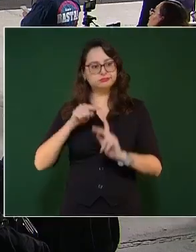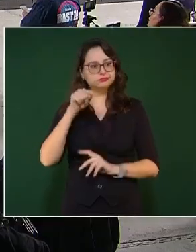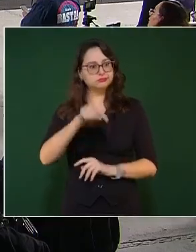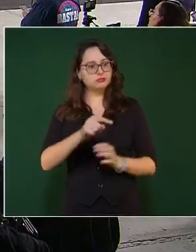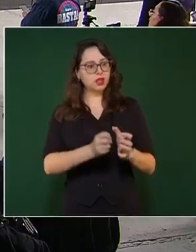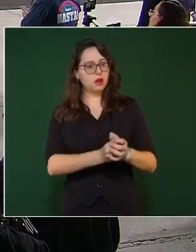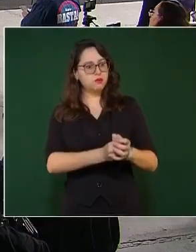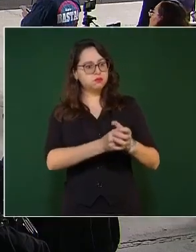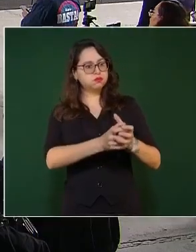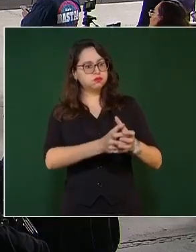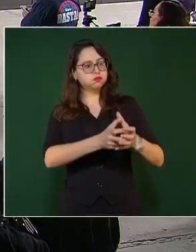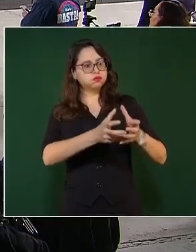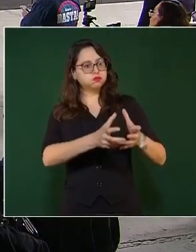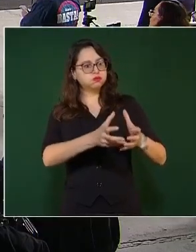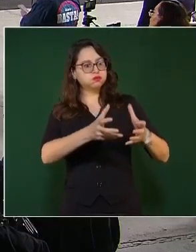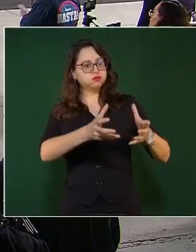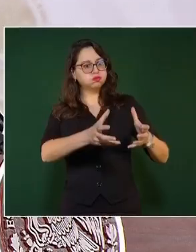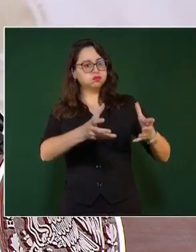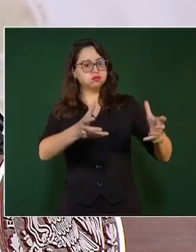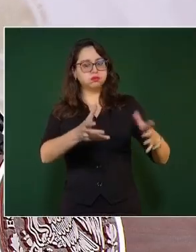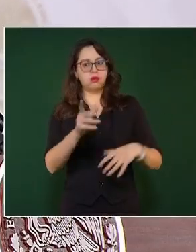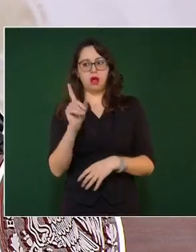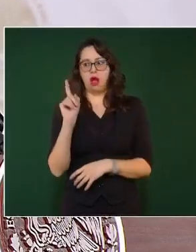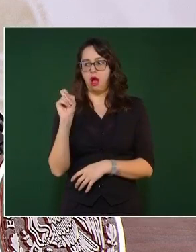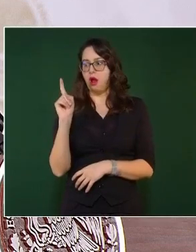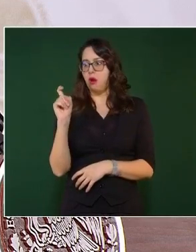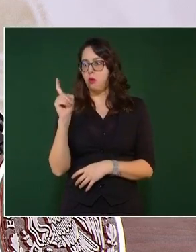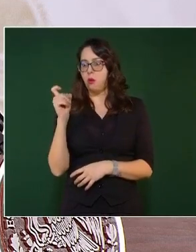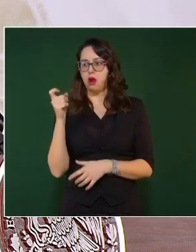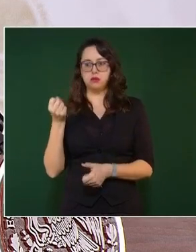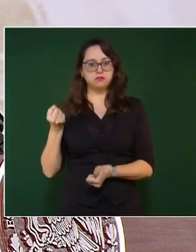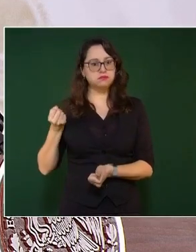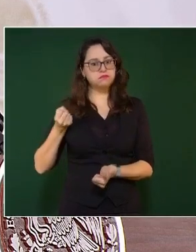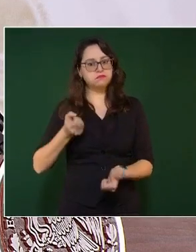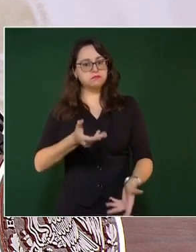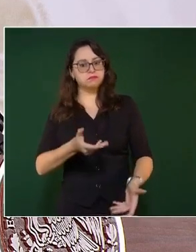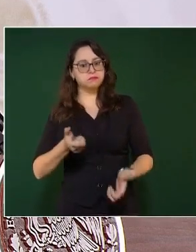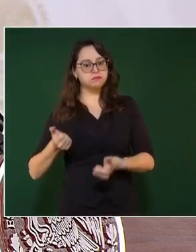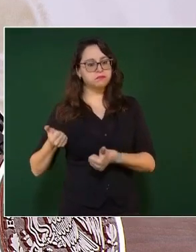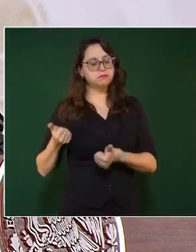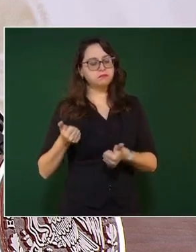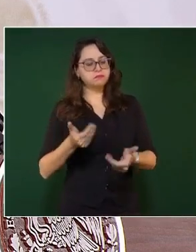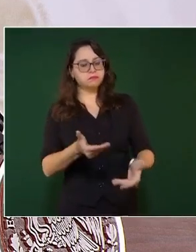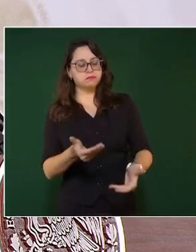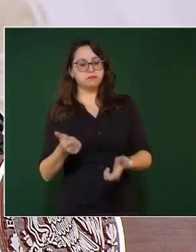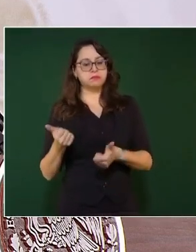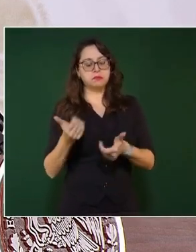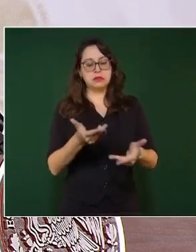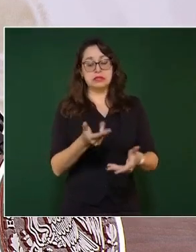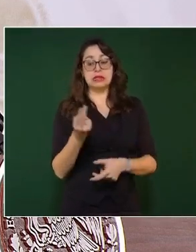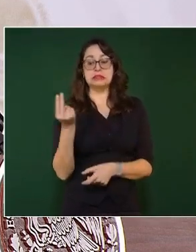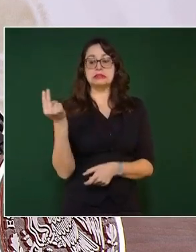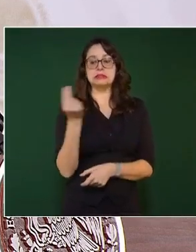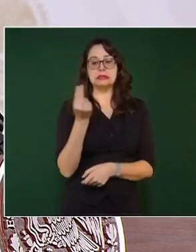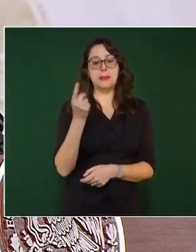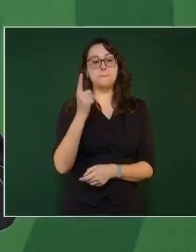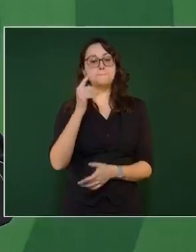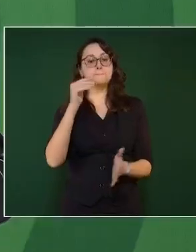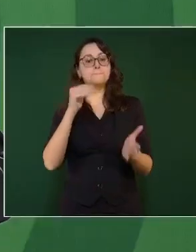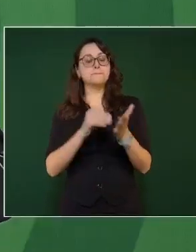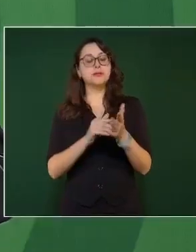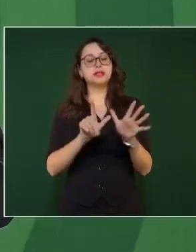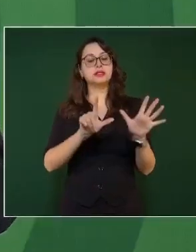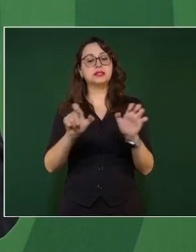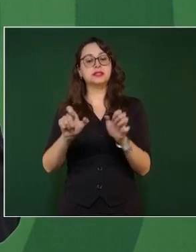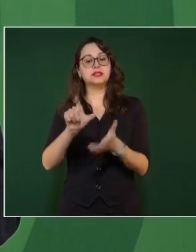de agua potable a la zona metropolitana, a la zona conurbada en Monterrey, se necesitan